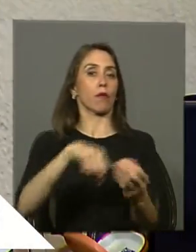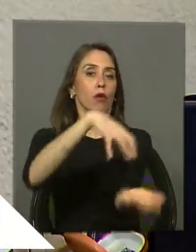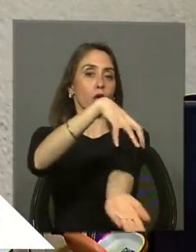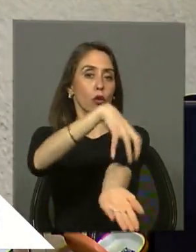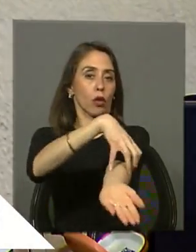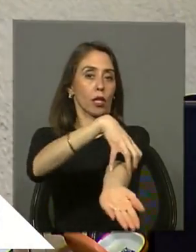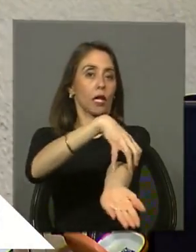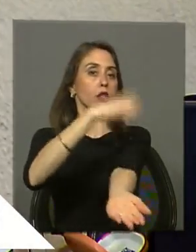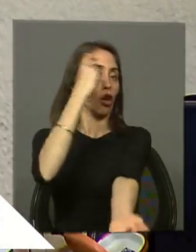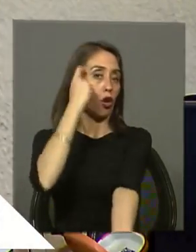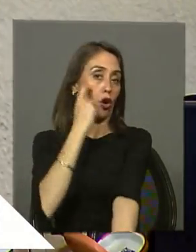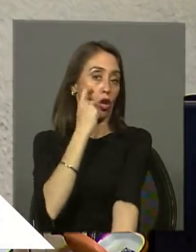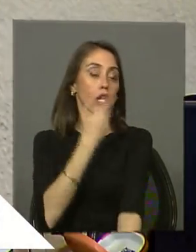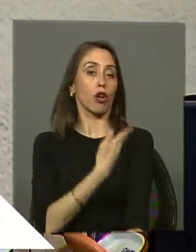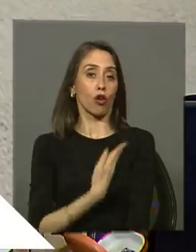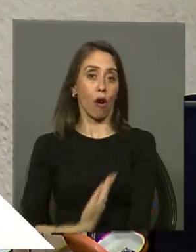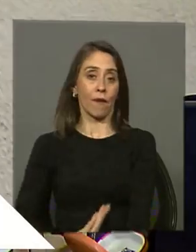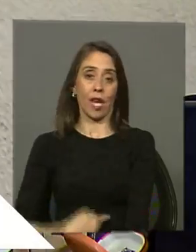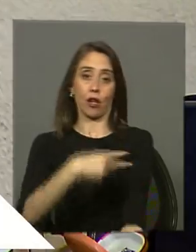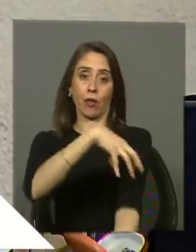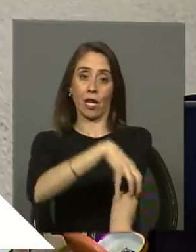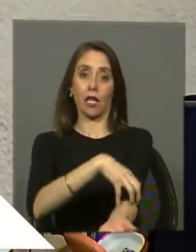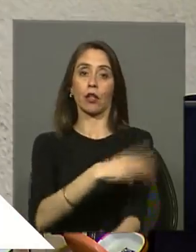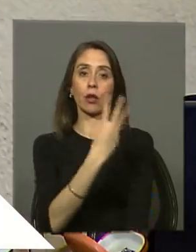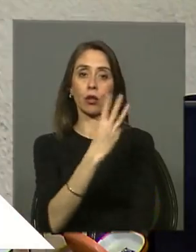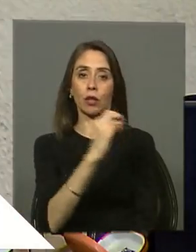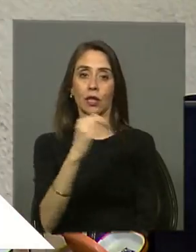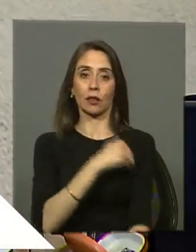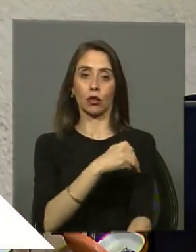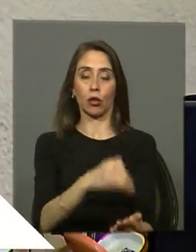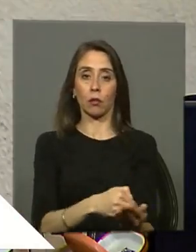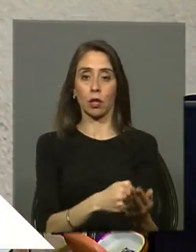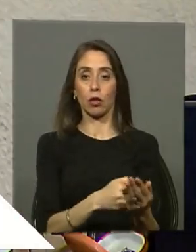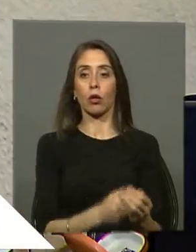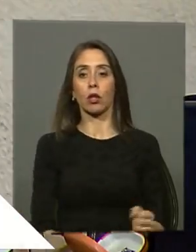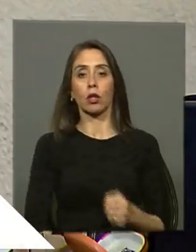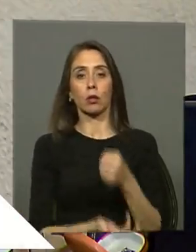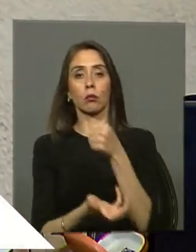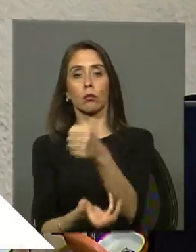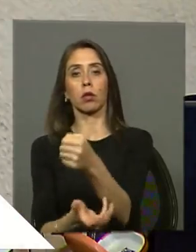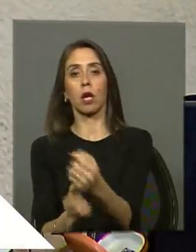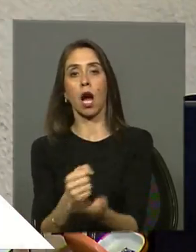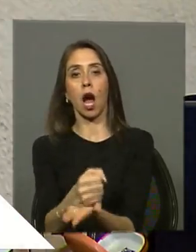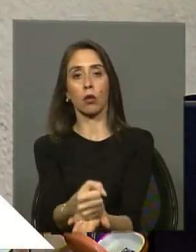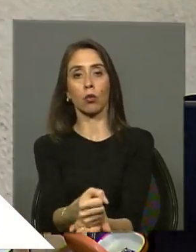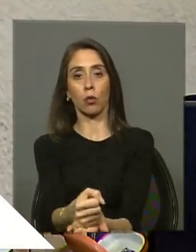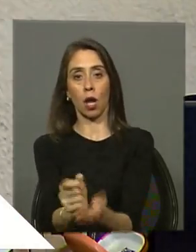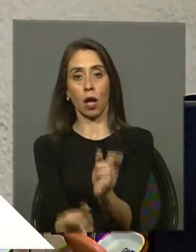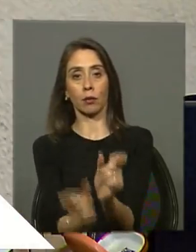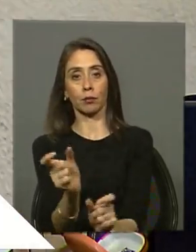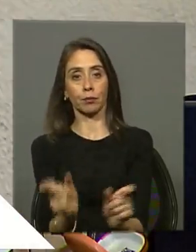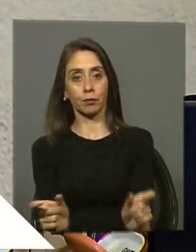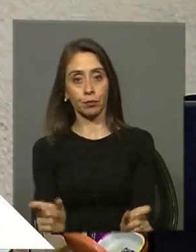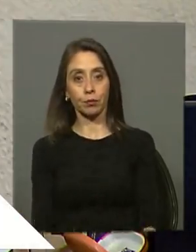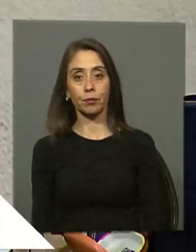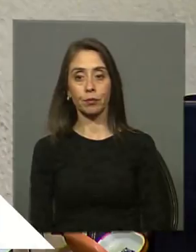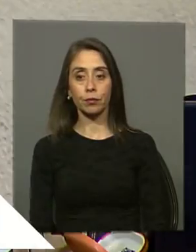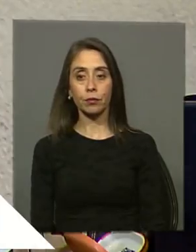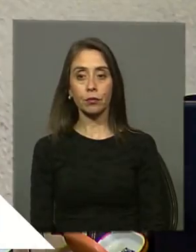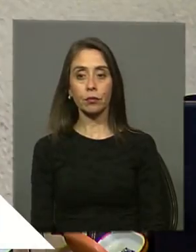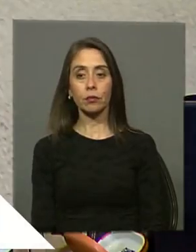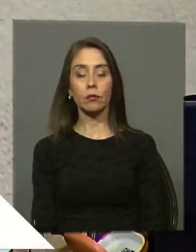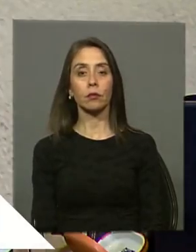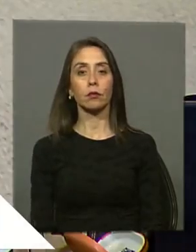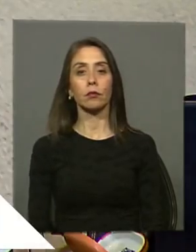'Higgins del gobierno regional más de 300 millones de pesos para la ayuda de ellos y además alrededor